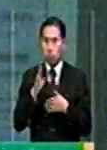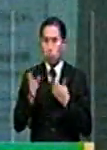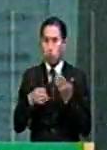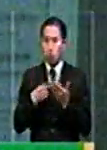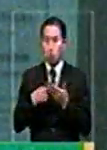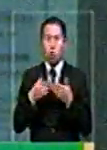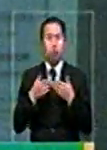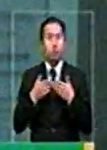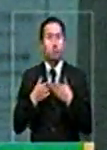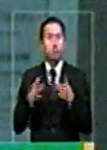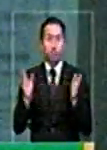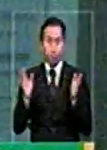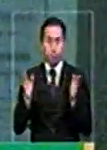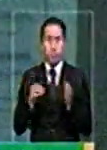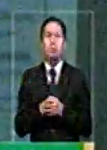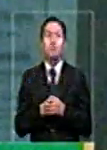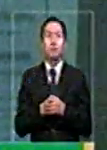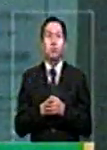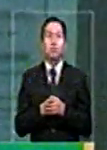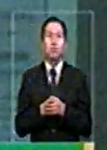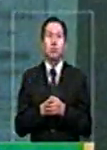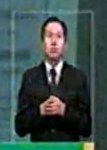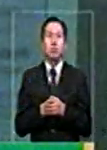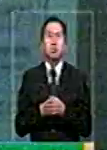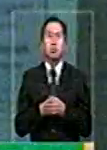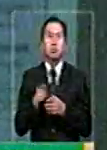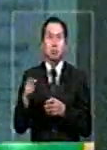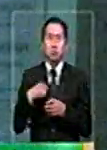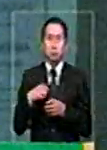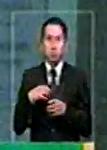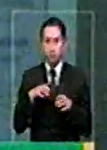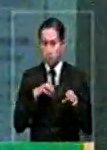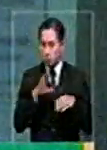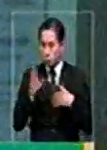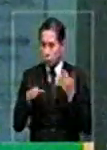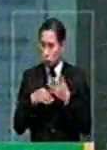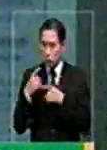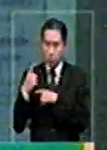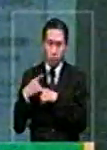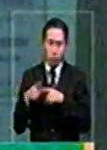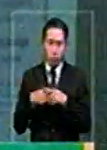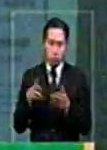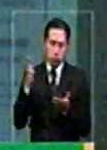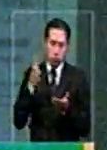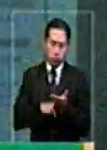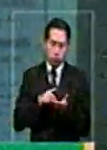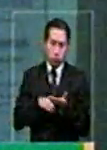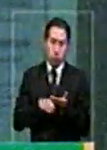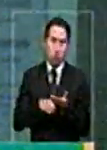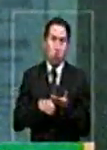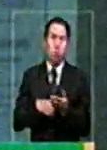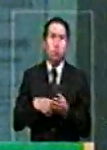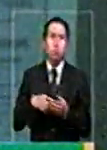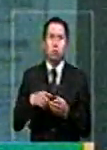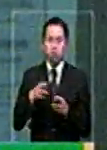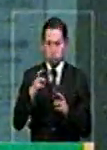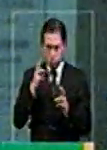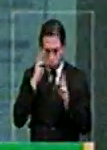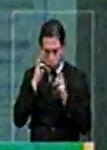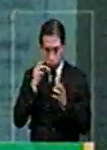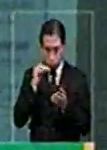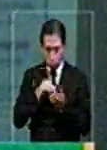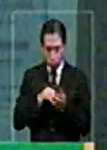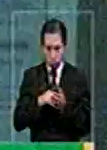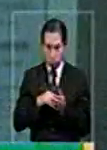público. Realizar todos los actos jurídicos tendientes al cumplimiento del objeto social